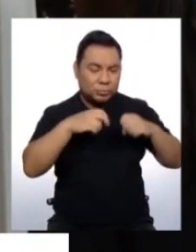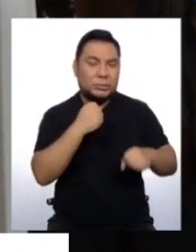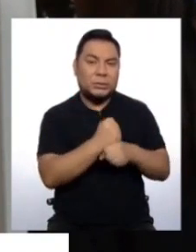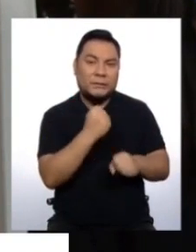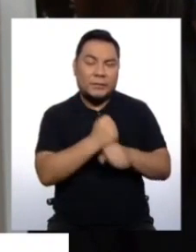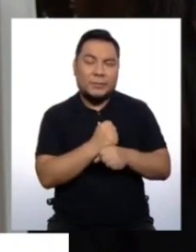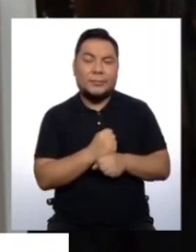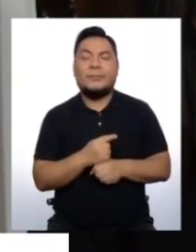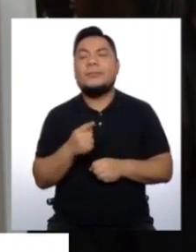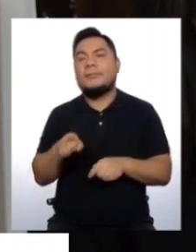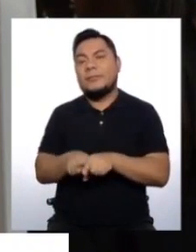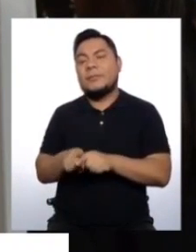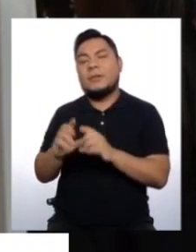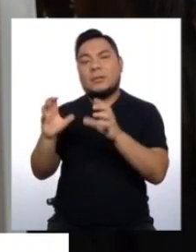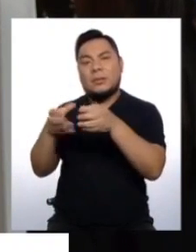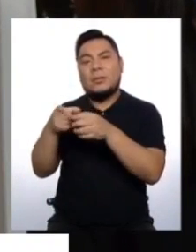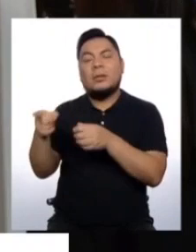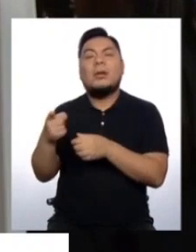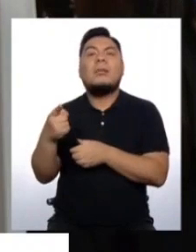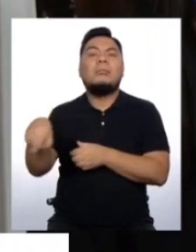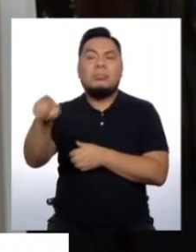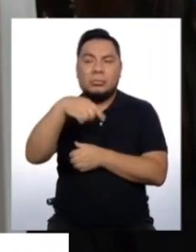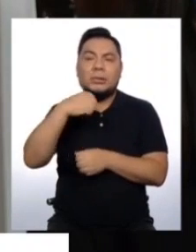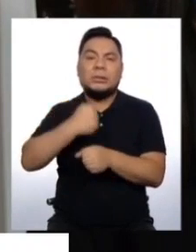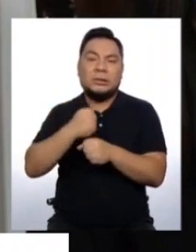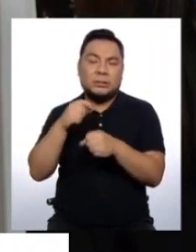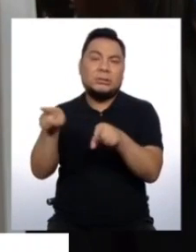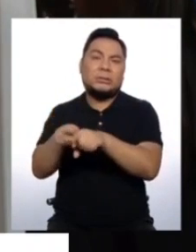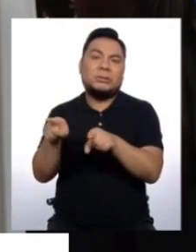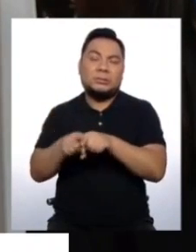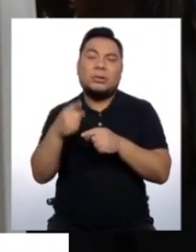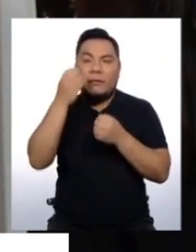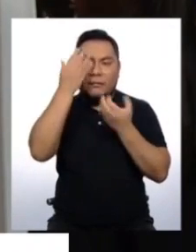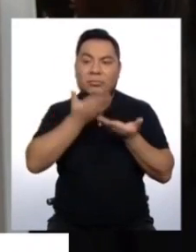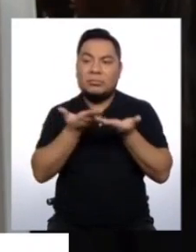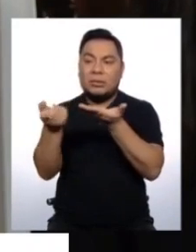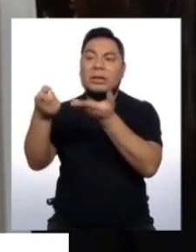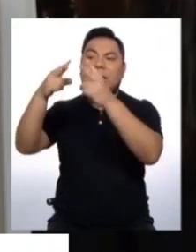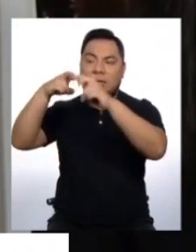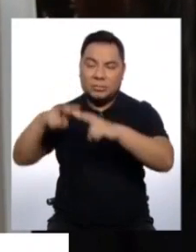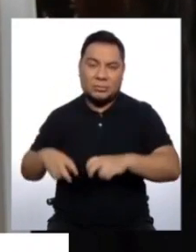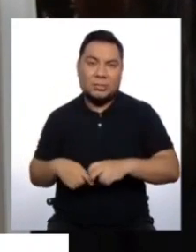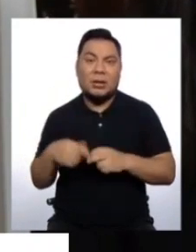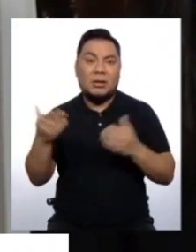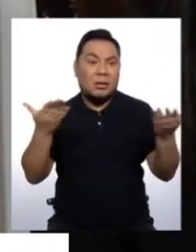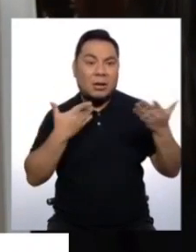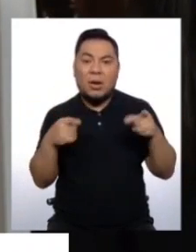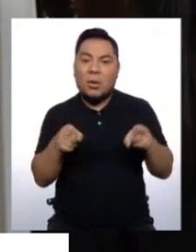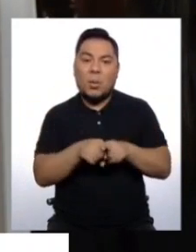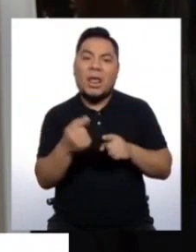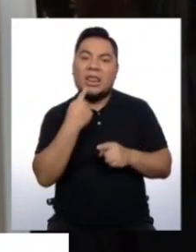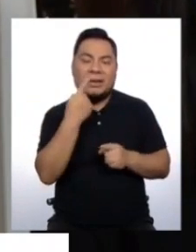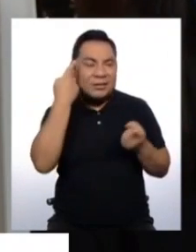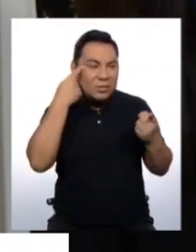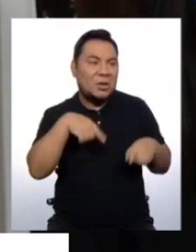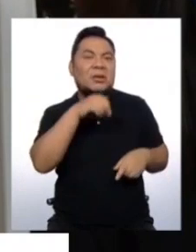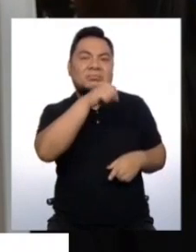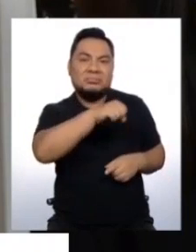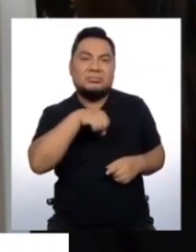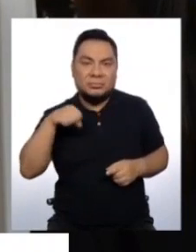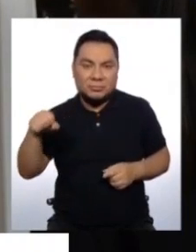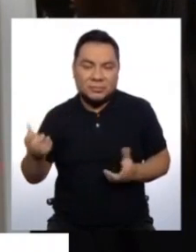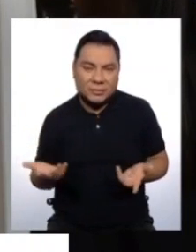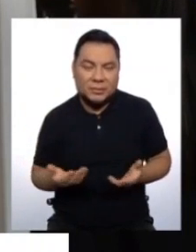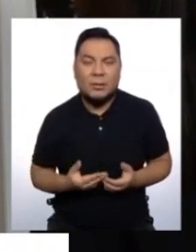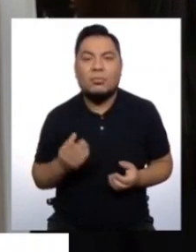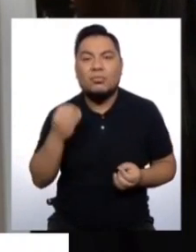con instituciones hermanas que trabajan con nuestros datos e investigadores independientes. Seguramente habrá